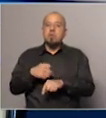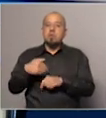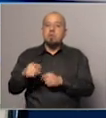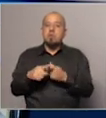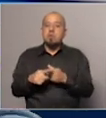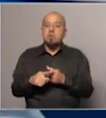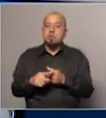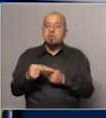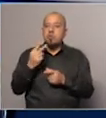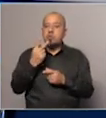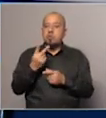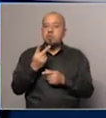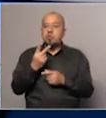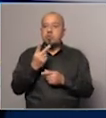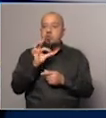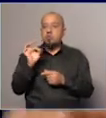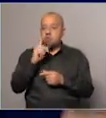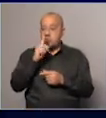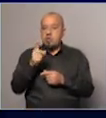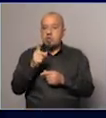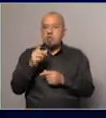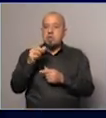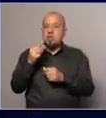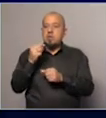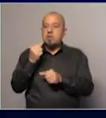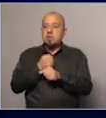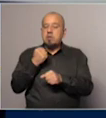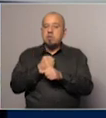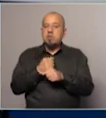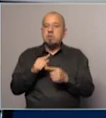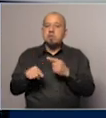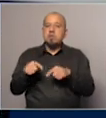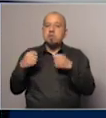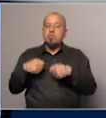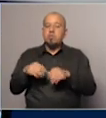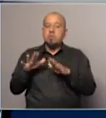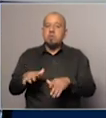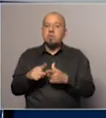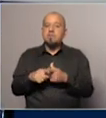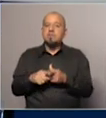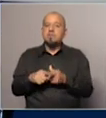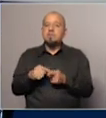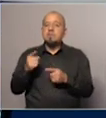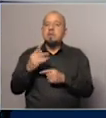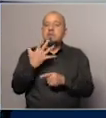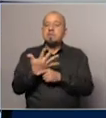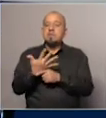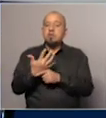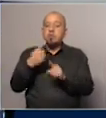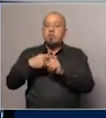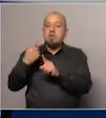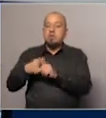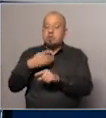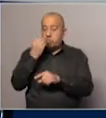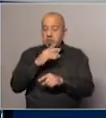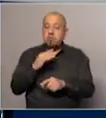los doscientos y pico de mil trabajadores del seguro de paro despidos etcétera etcétera y bueno ahí se nosotros 25 meses de gracia eso es bueno es